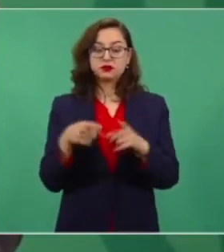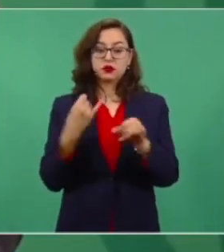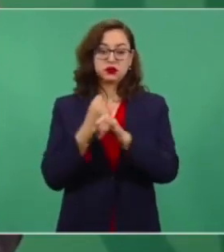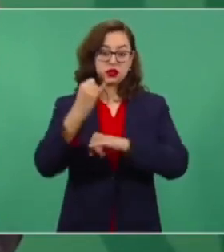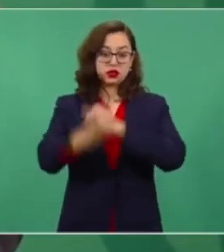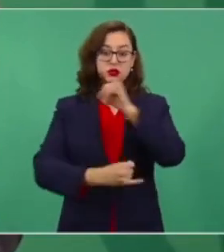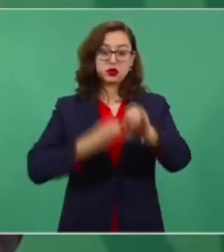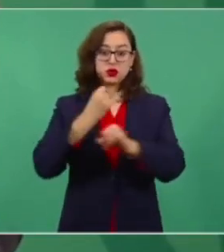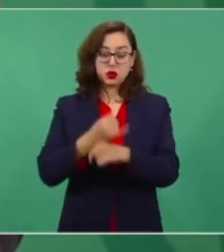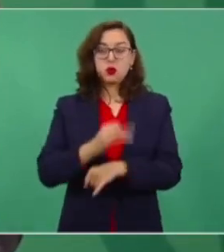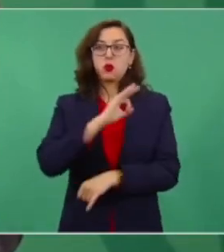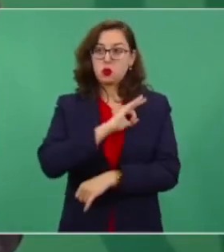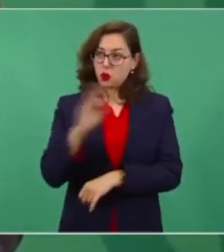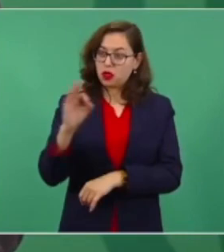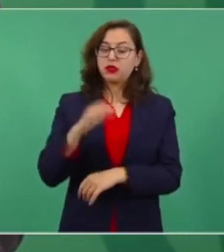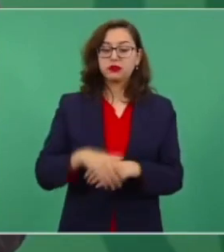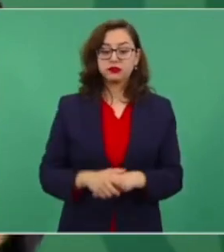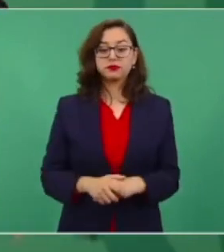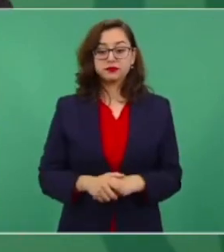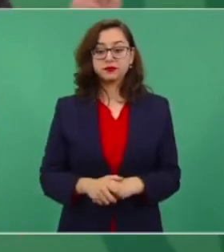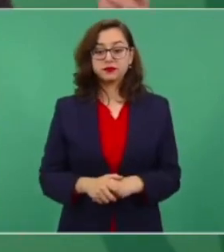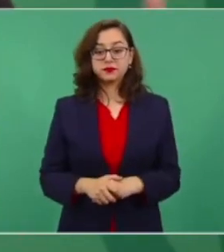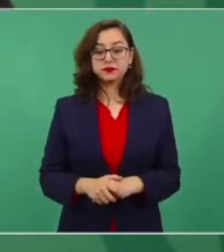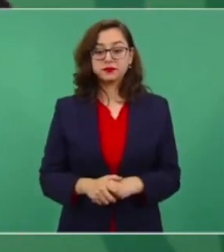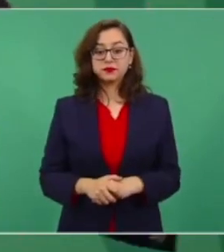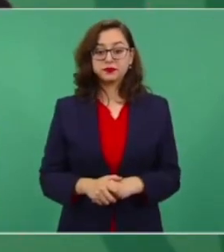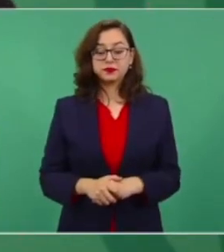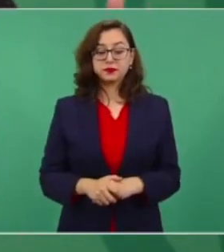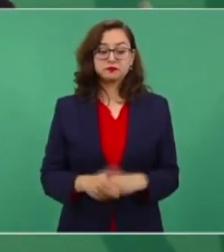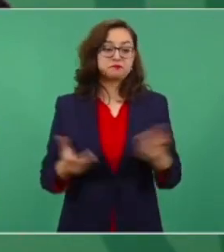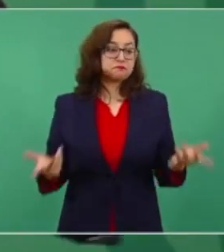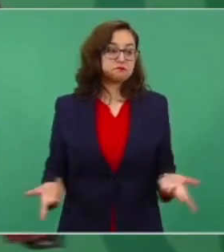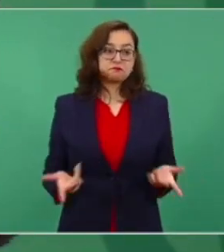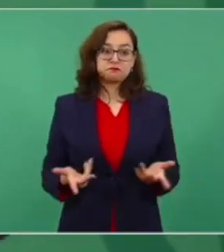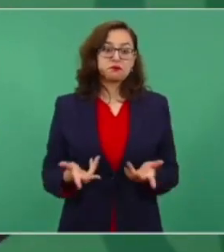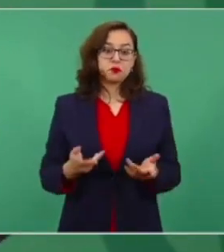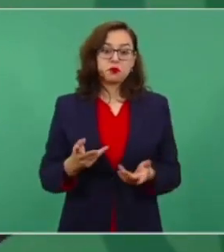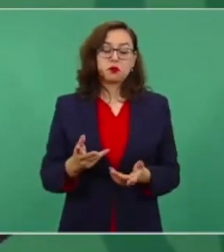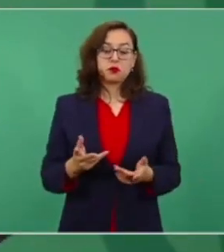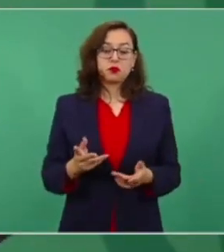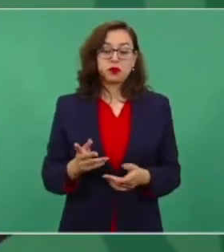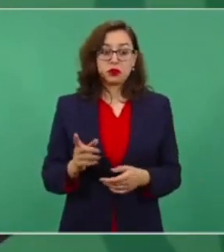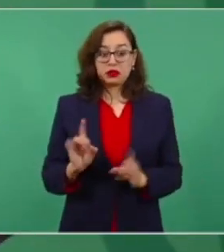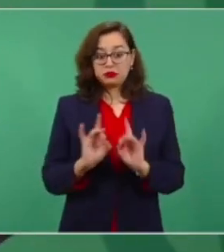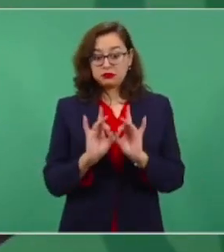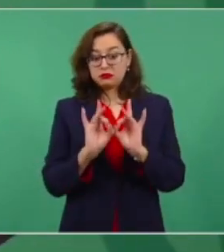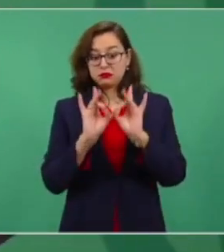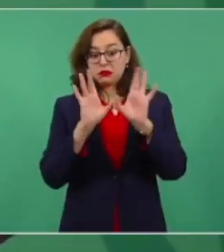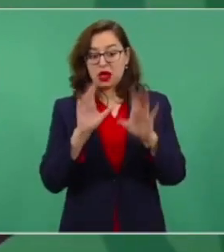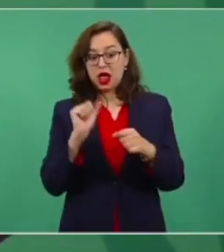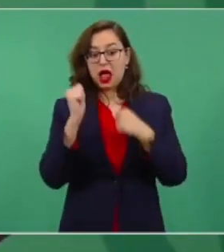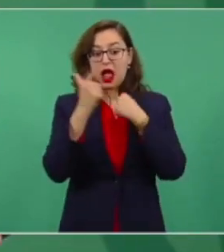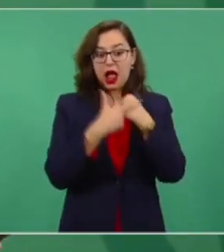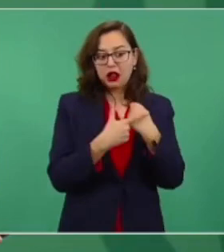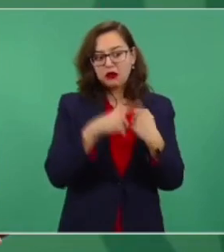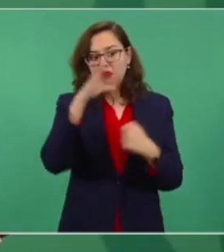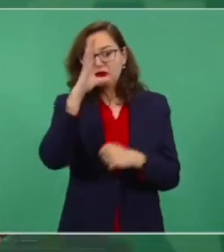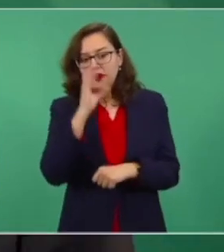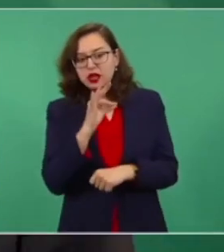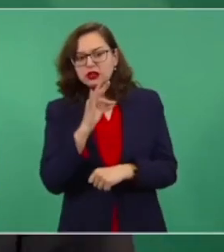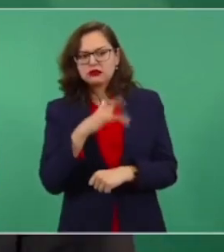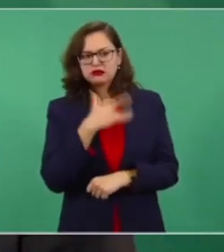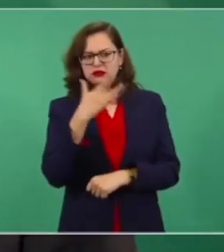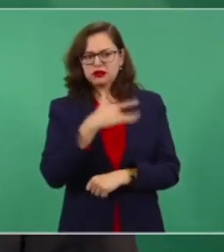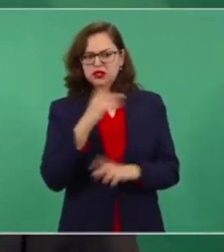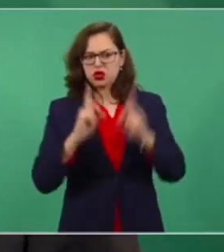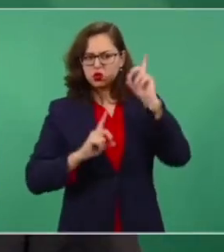internacional. Muy bien. Se tiene que acudir a todos los medios. Cuando hay una inconformidad, cuando se piense